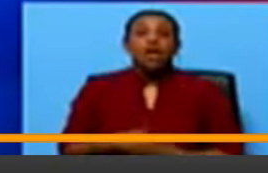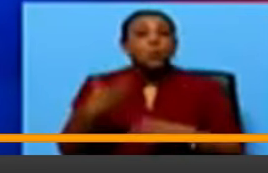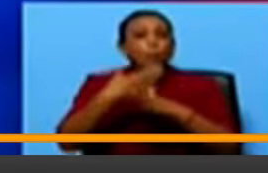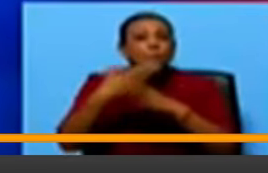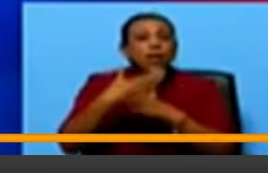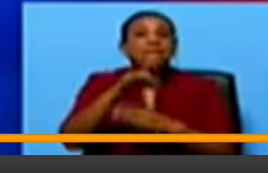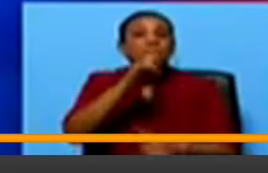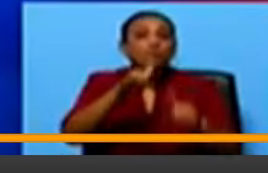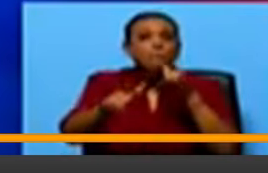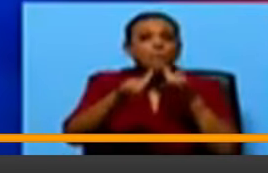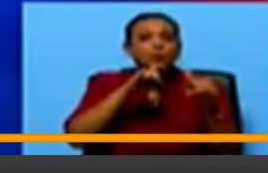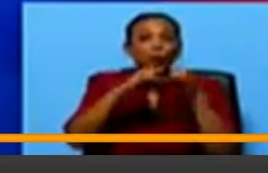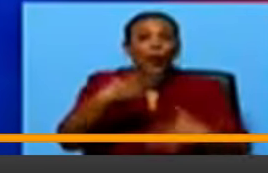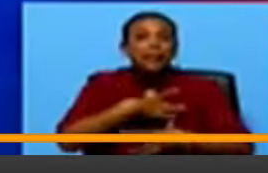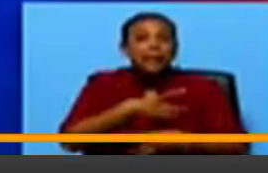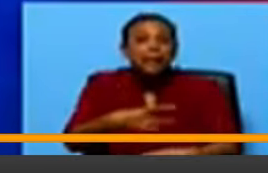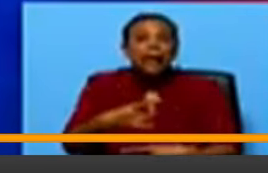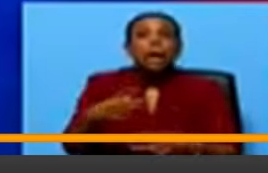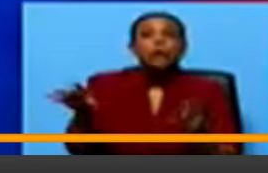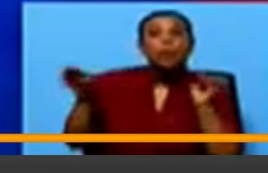compartiendo informaciones.